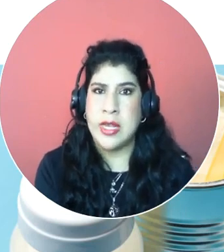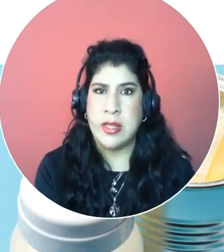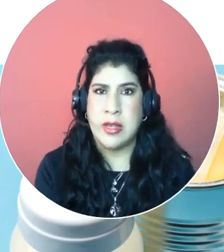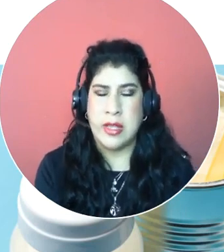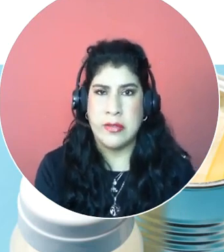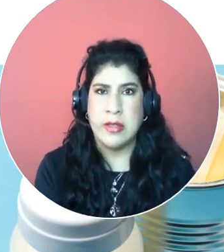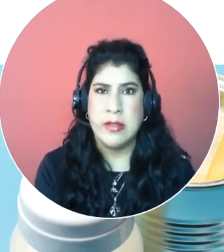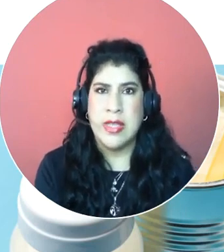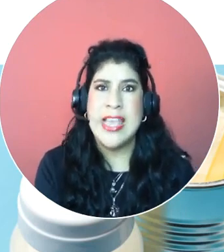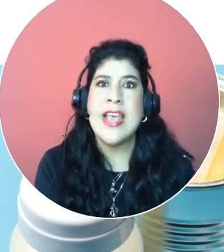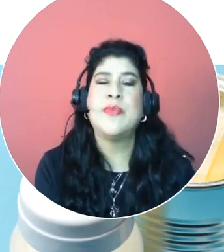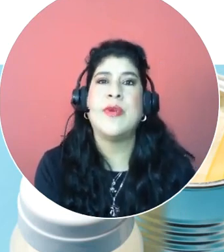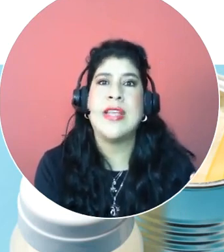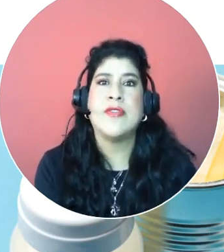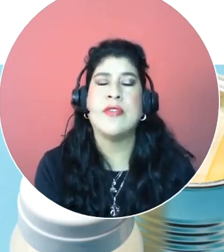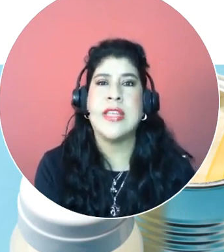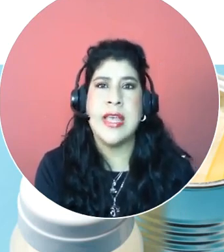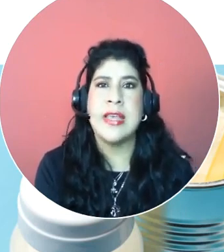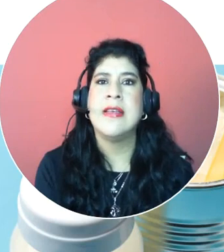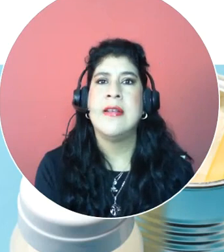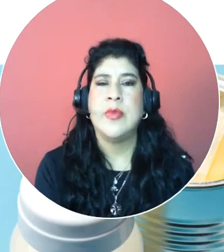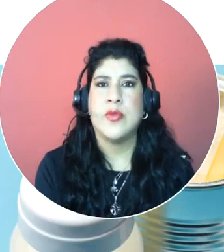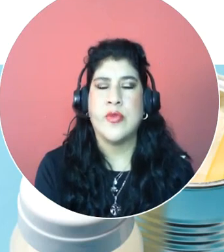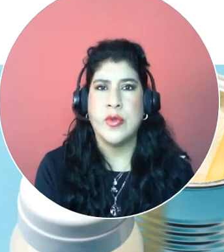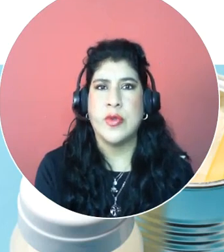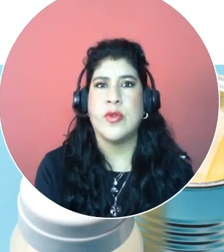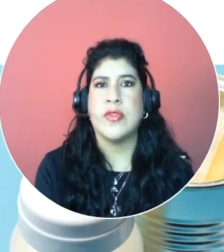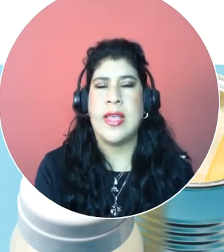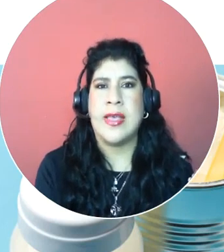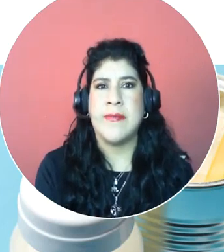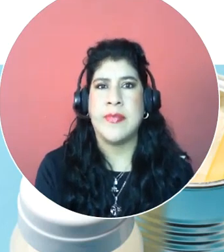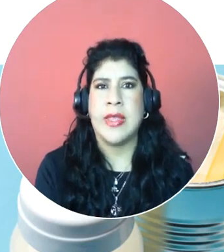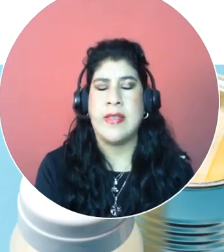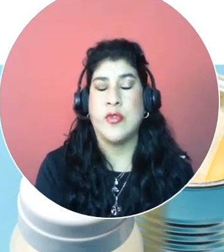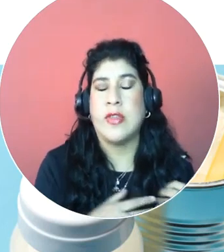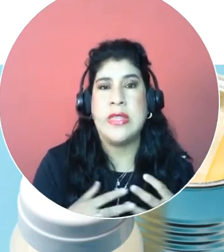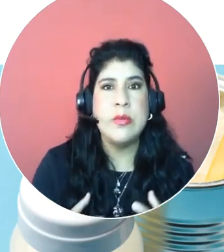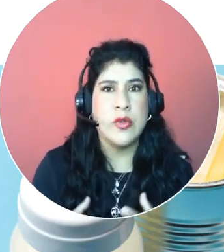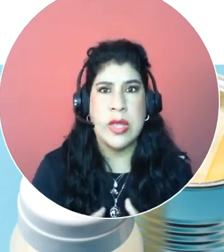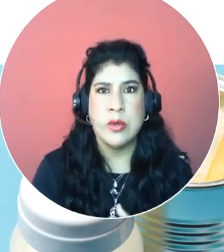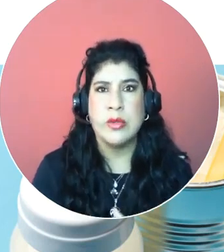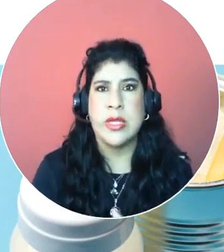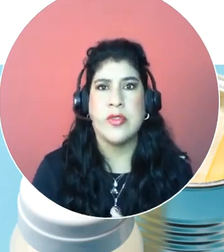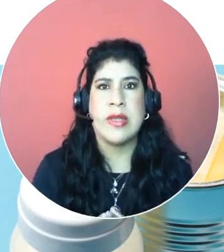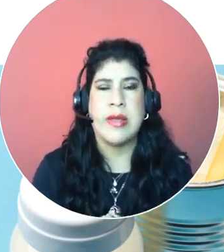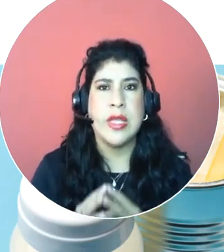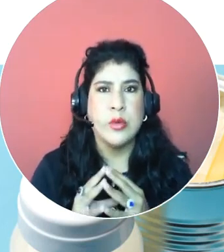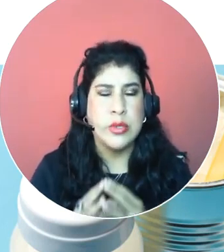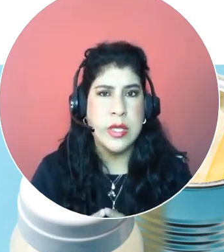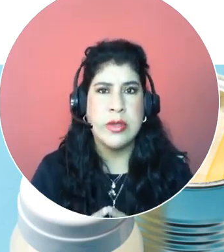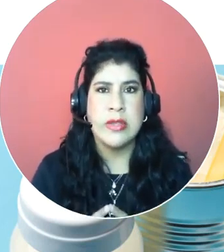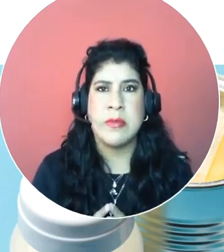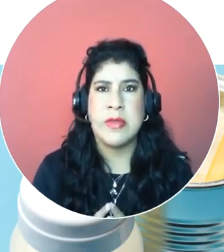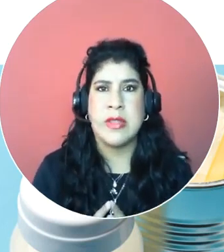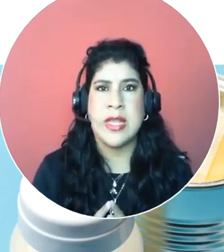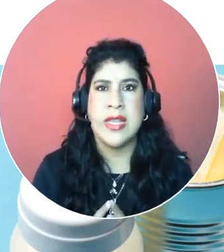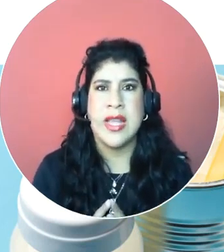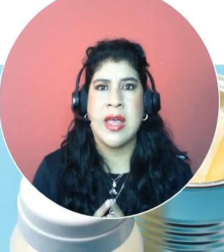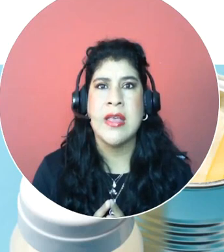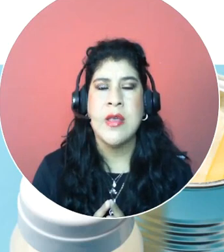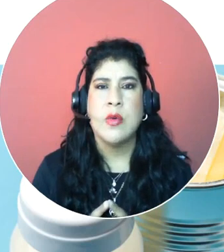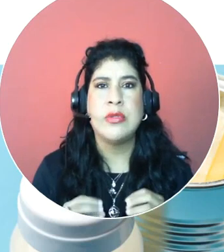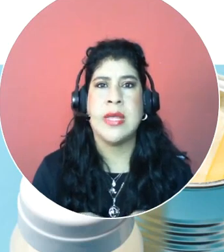de manera directa y es por eso que nosotros e nos sentimos tan contentos de haber discutido en esta mesa